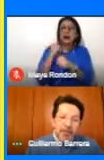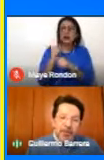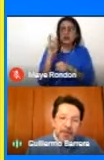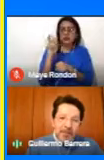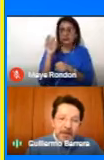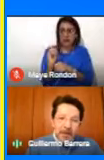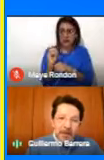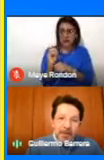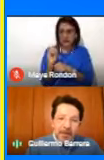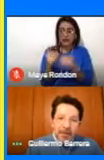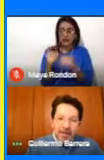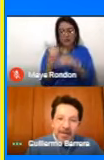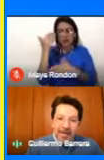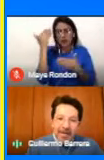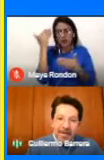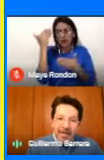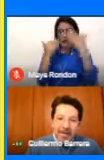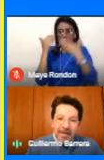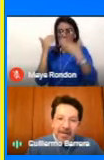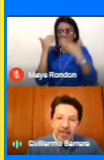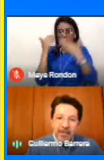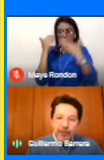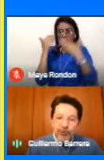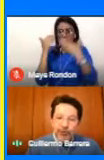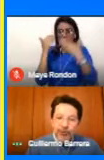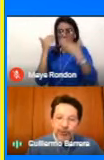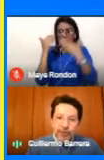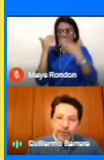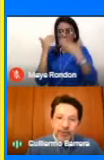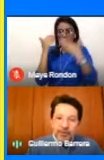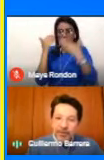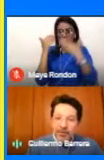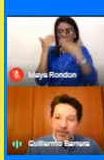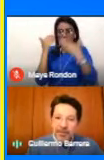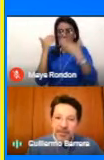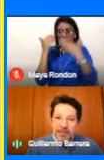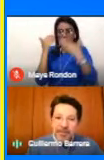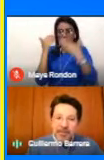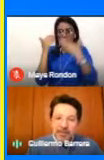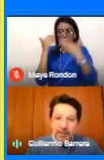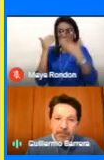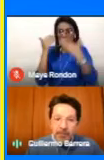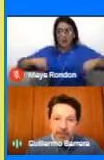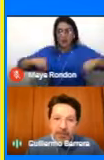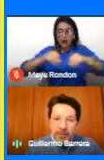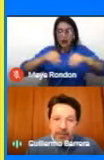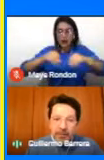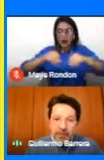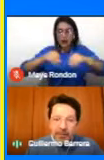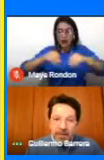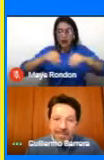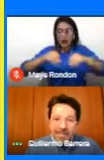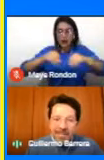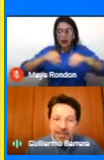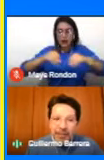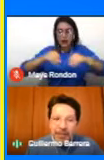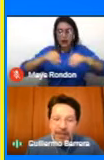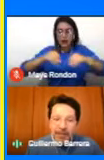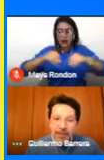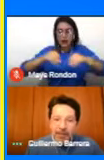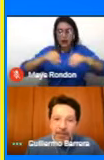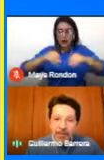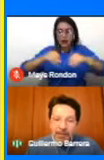se empezó a mirar que para garantizar el futuro de los territorios debería hacerse a través de políticas públicas. Es